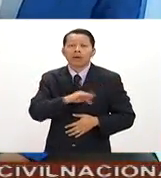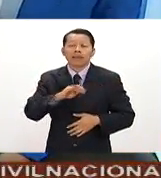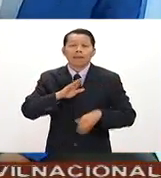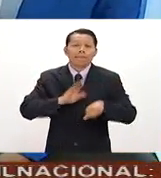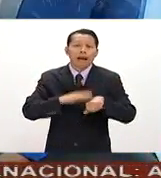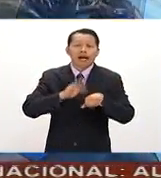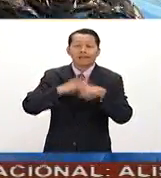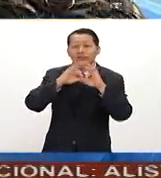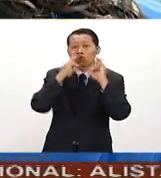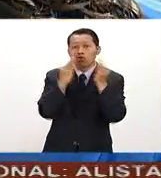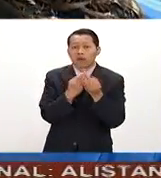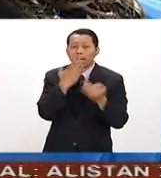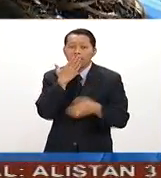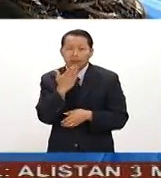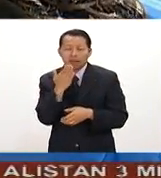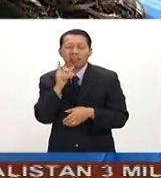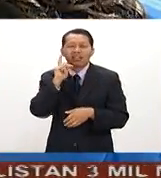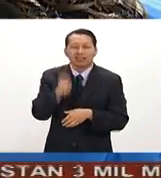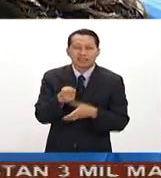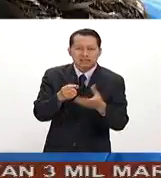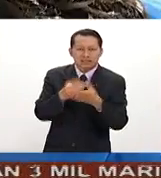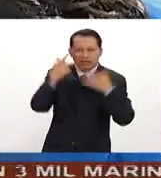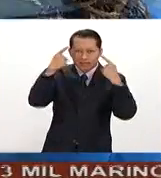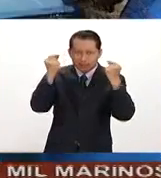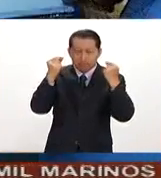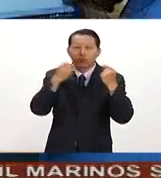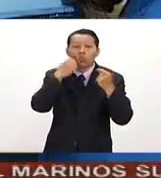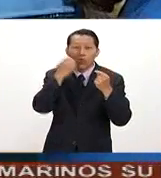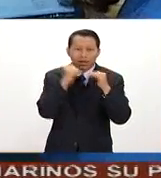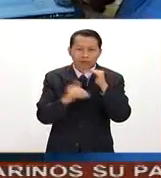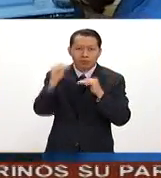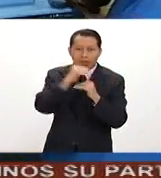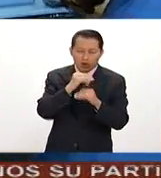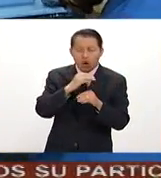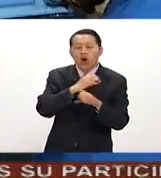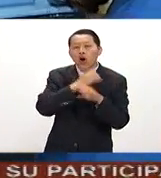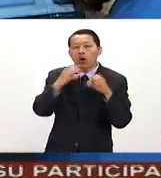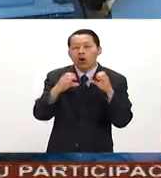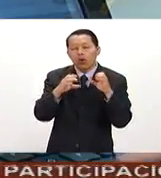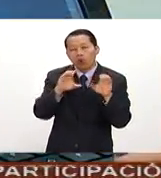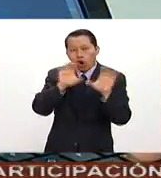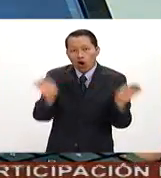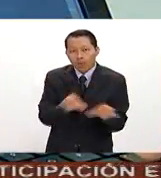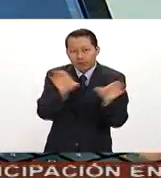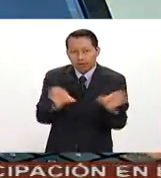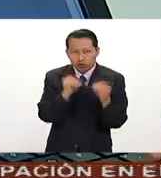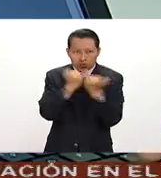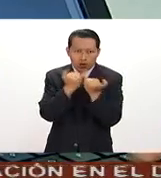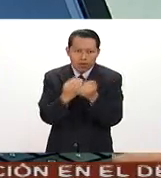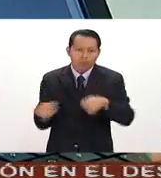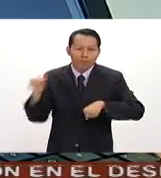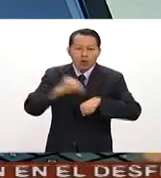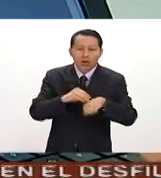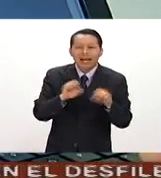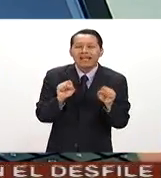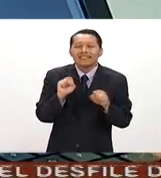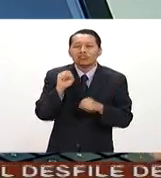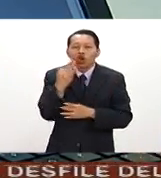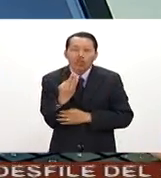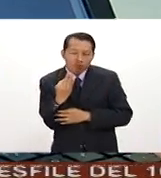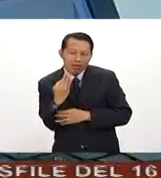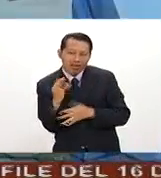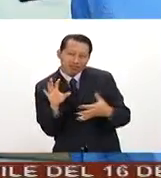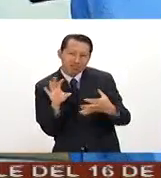más eficiente, la egresada de la Escuela Superior de Cómputo del Instituto Politécnico Nacional incluyó un software que se sincroniza con